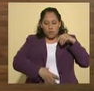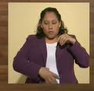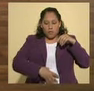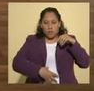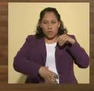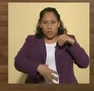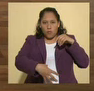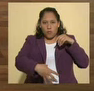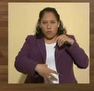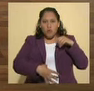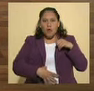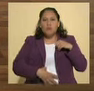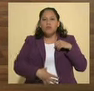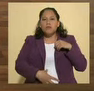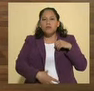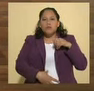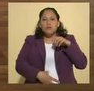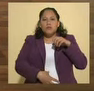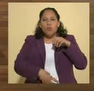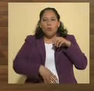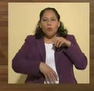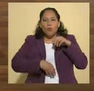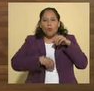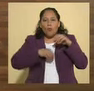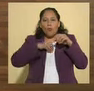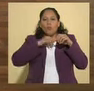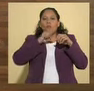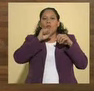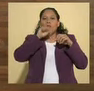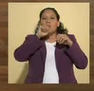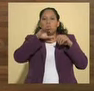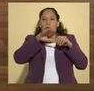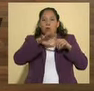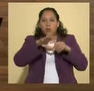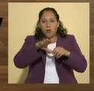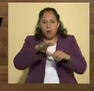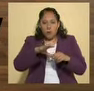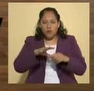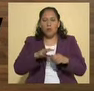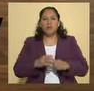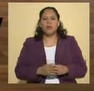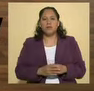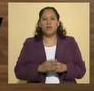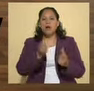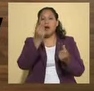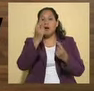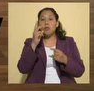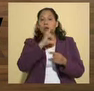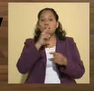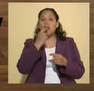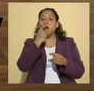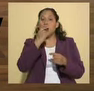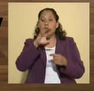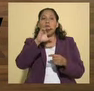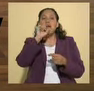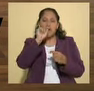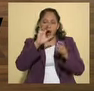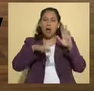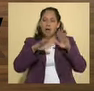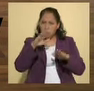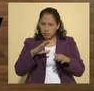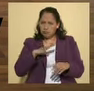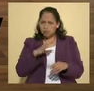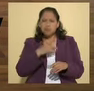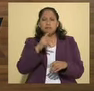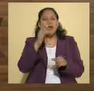y lo voy a ir sacando suave por la boca. Hay respiraciones nasales, hay respiraciones por la boca, pero lo que vamos a hacer hoy es la tradicional, que es